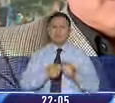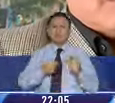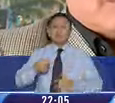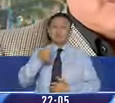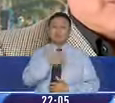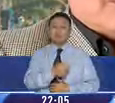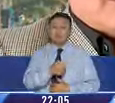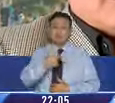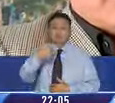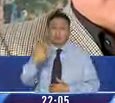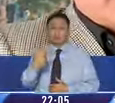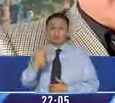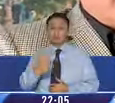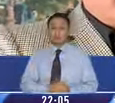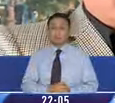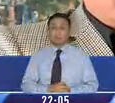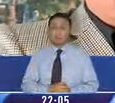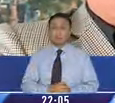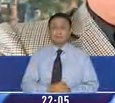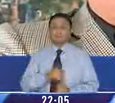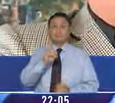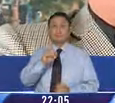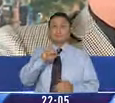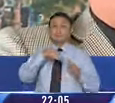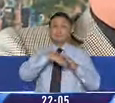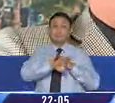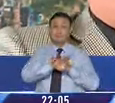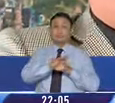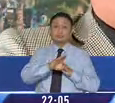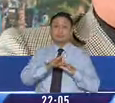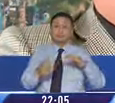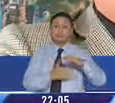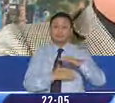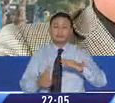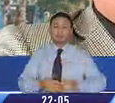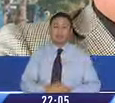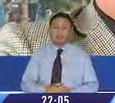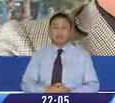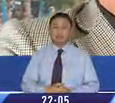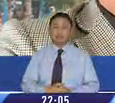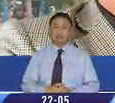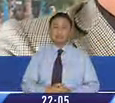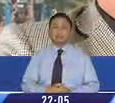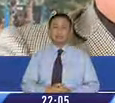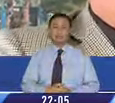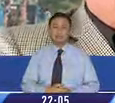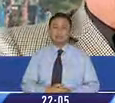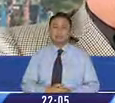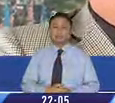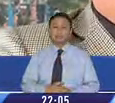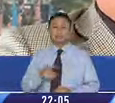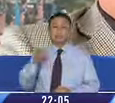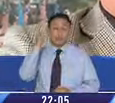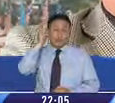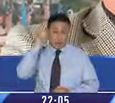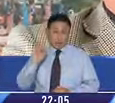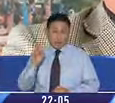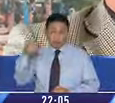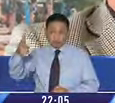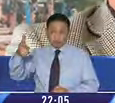con armas, uno entra hacia la cocina a apuntar a la señora cocinera